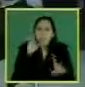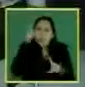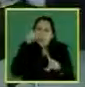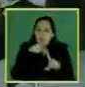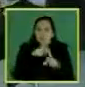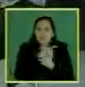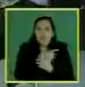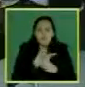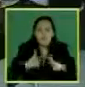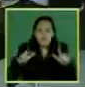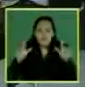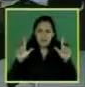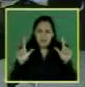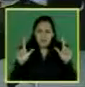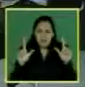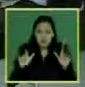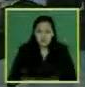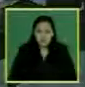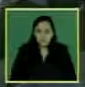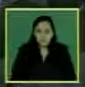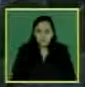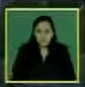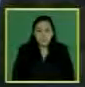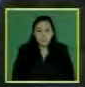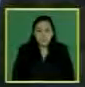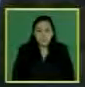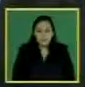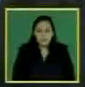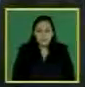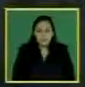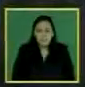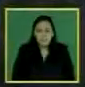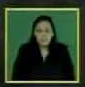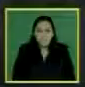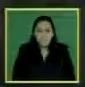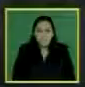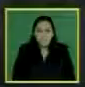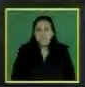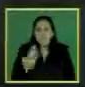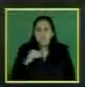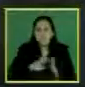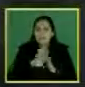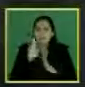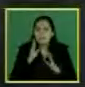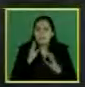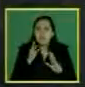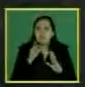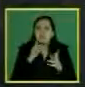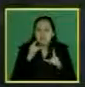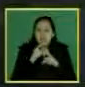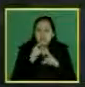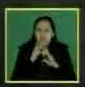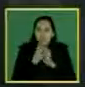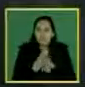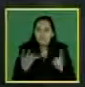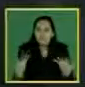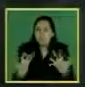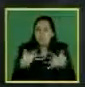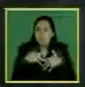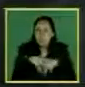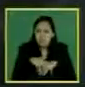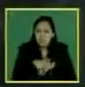Fíjate, Simón Rodríguez en un momento, él incluso desarrolla el concepto de instrucción y de educación como dos